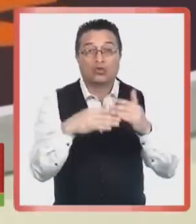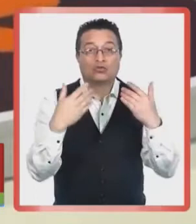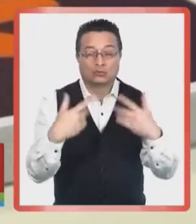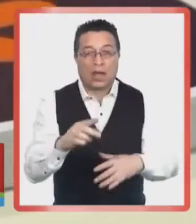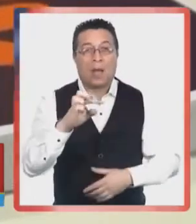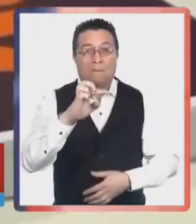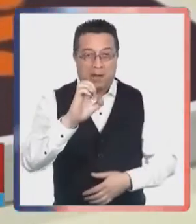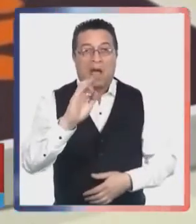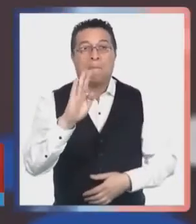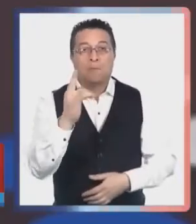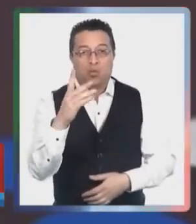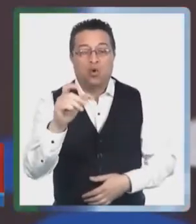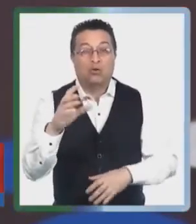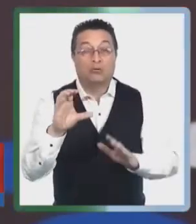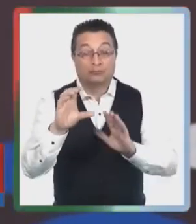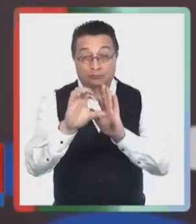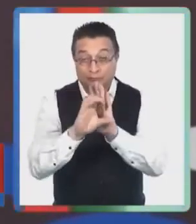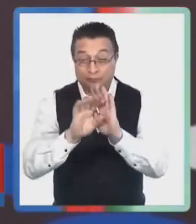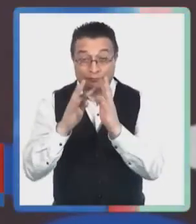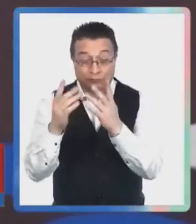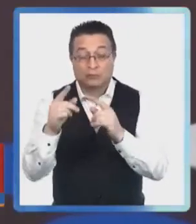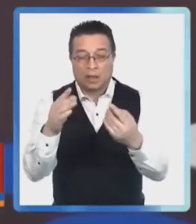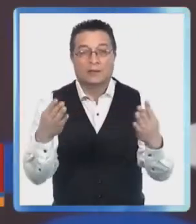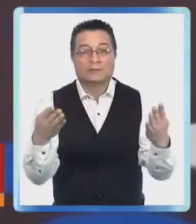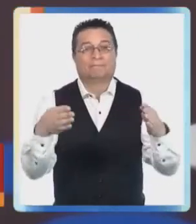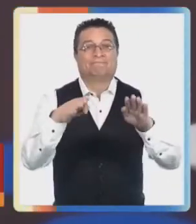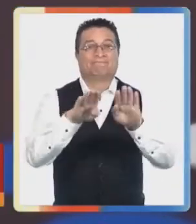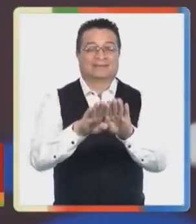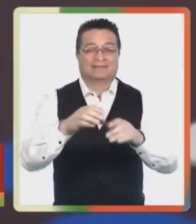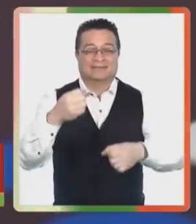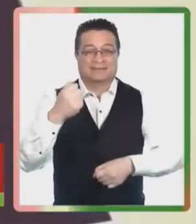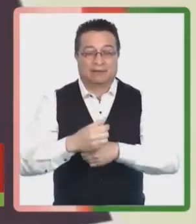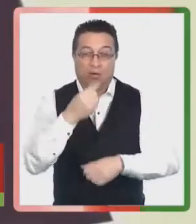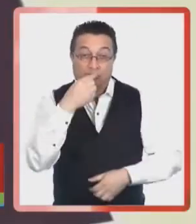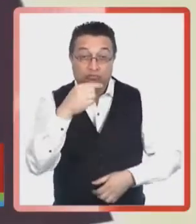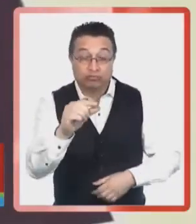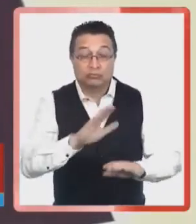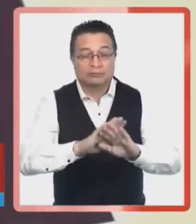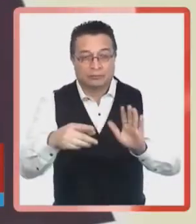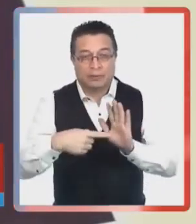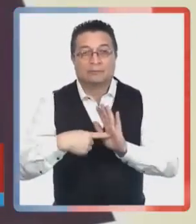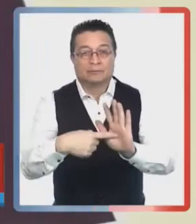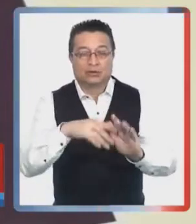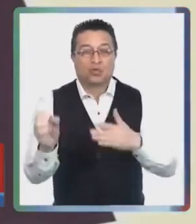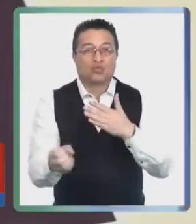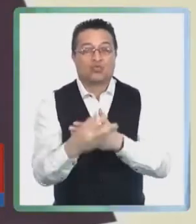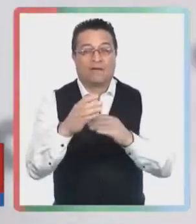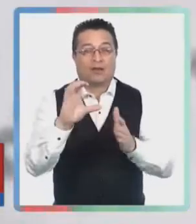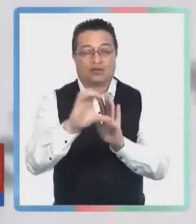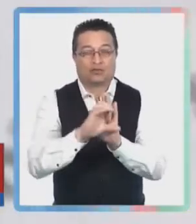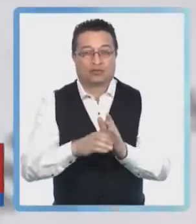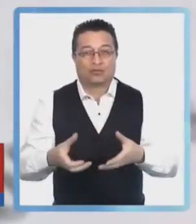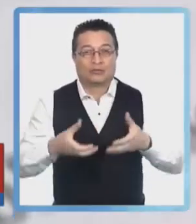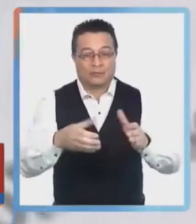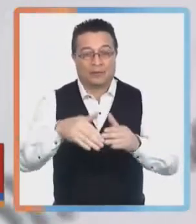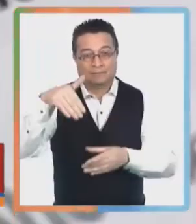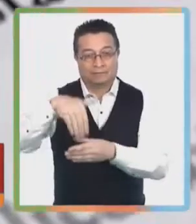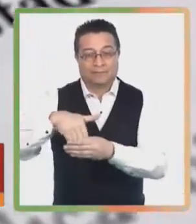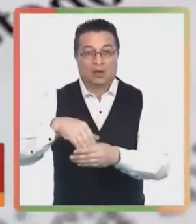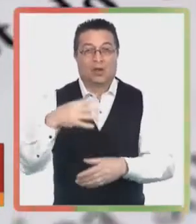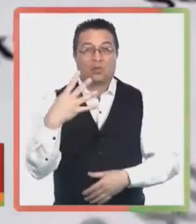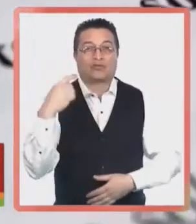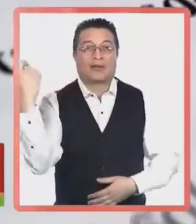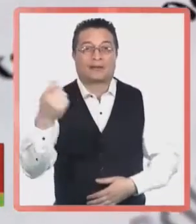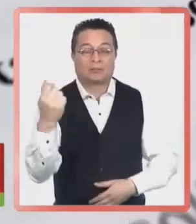un preámbulo. Los convencionales comienzan así a cerrar su trabajo y muy pronto van a presentar la nueva Constitución. En el plebiscito del 4